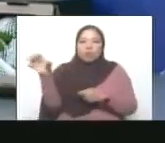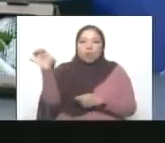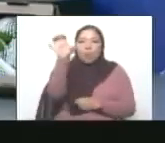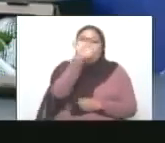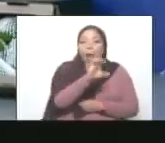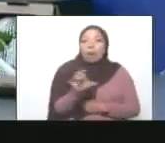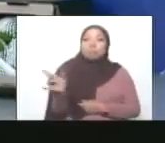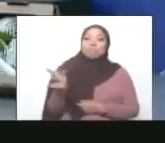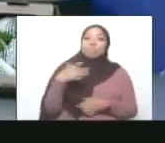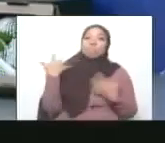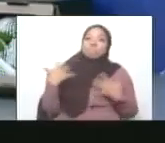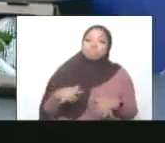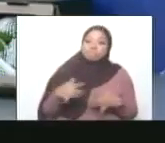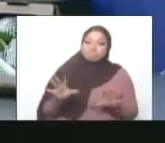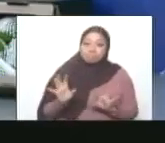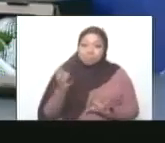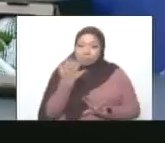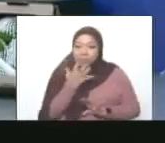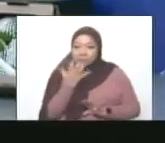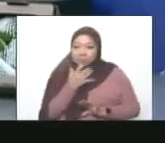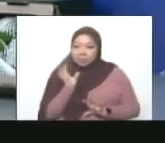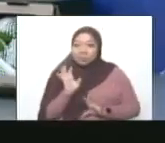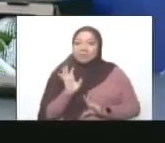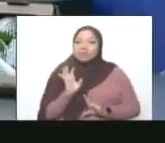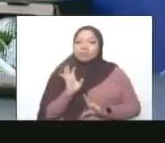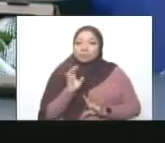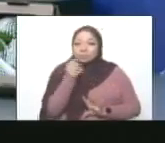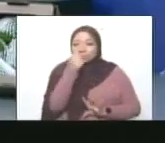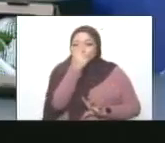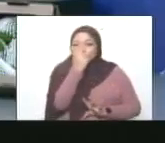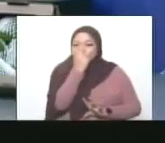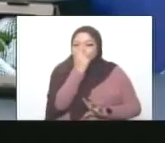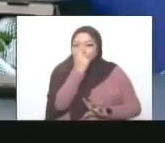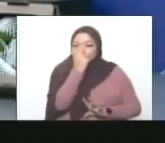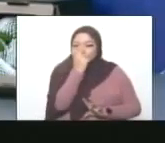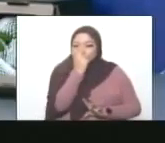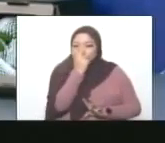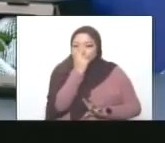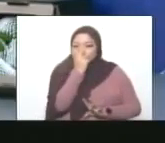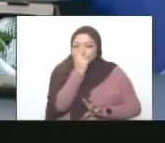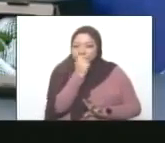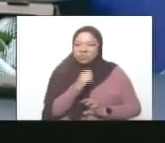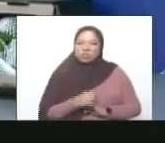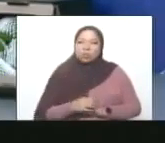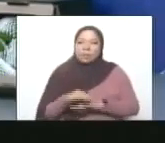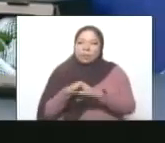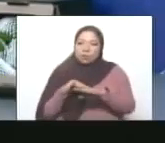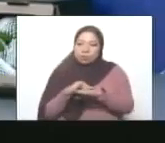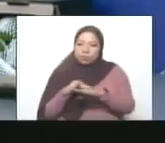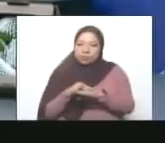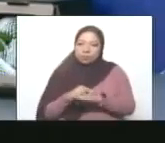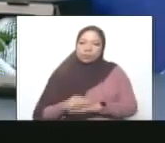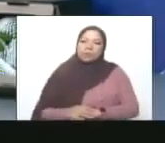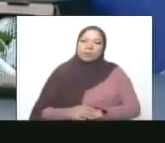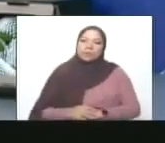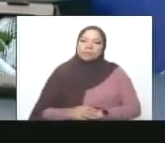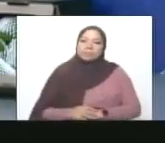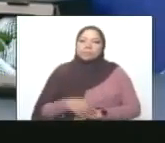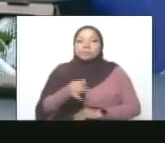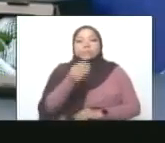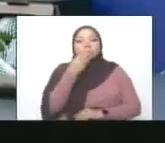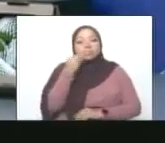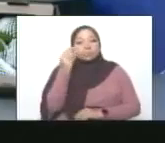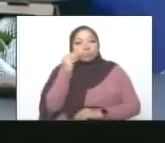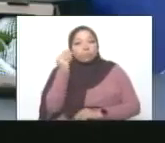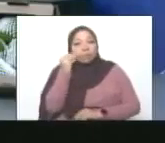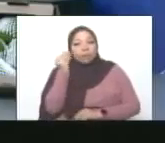lugar. Mire, tenemos al compañero Mahuel. Fíjense una cosa, mi comandante, nosotros ya se vienen teniendo experiencia